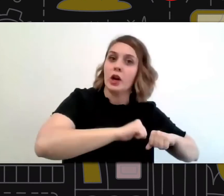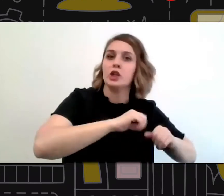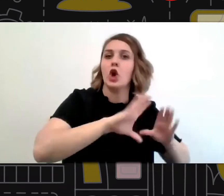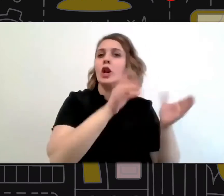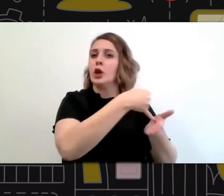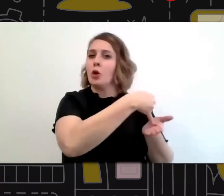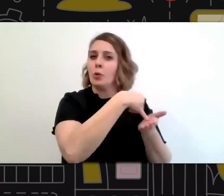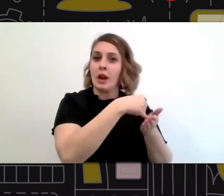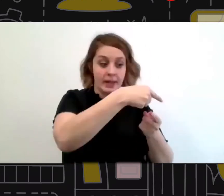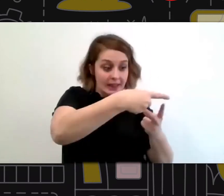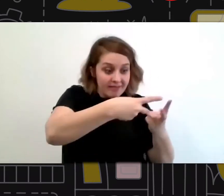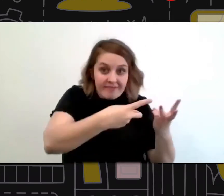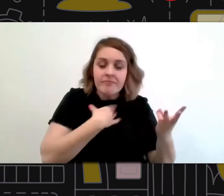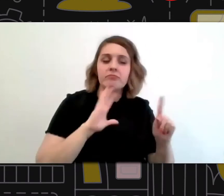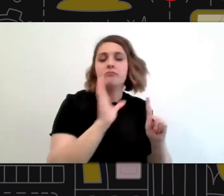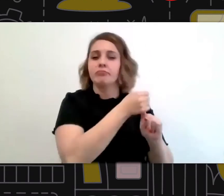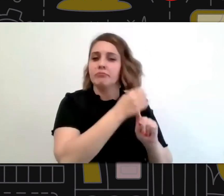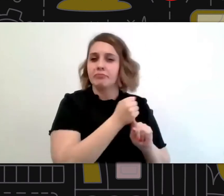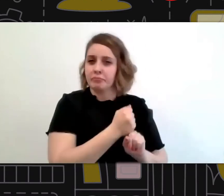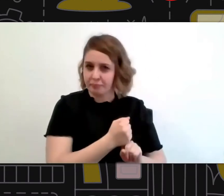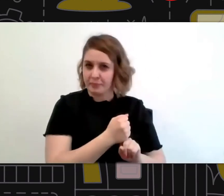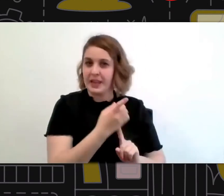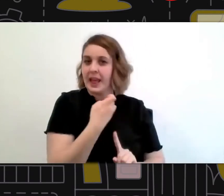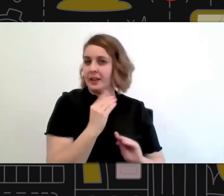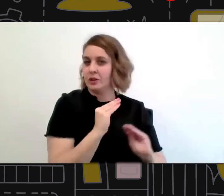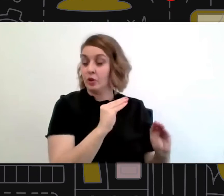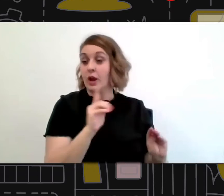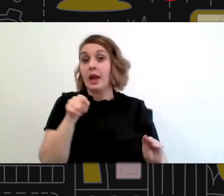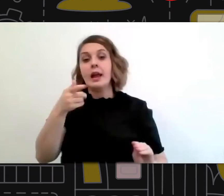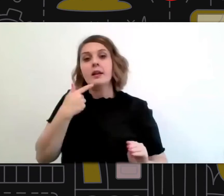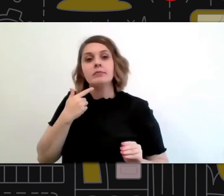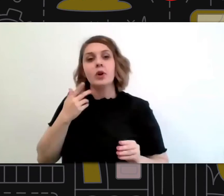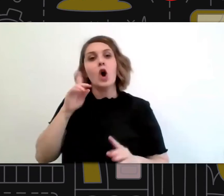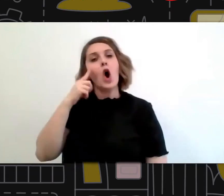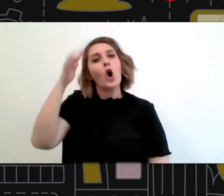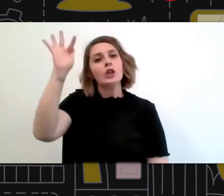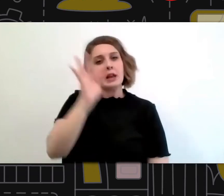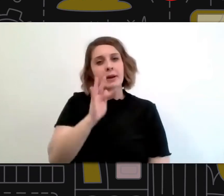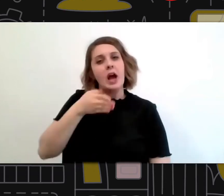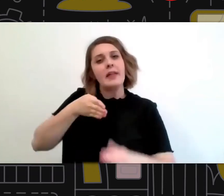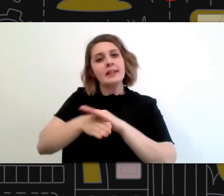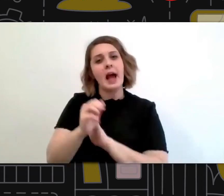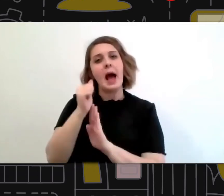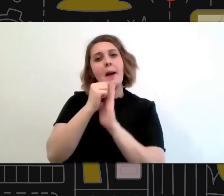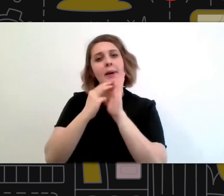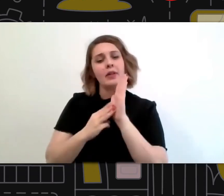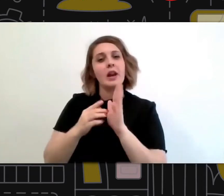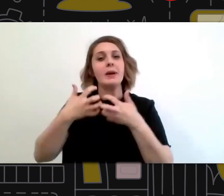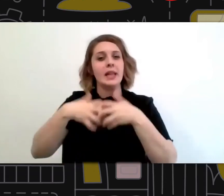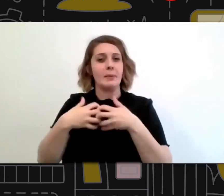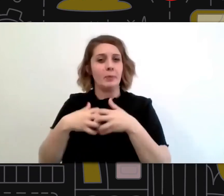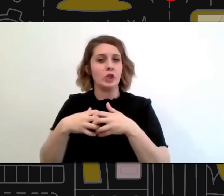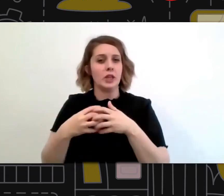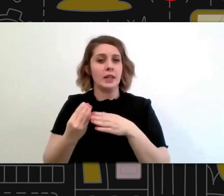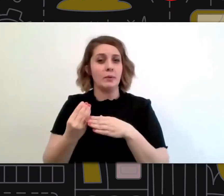estos contextos. Él nos va a presentar los resultados del Observatorio de Accesibilidad en Aplicaciones y Dispositivos